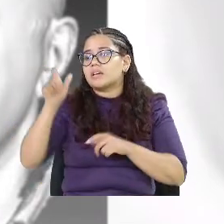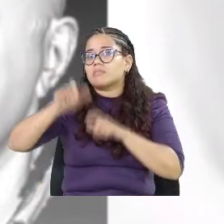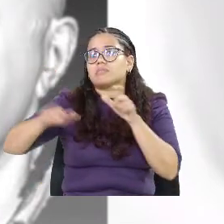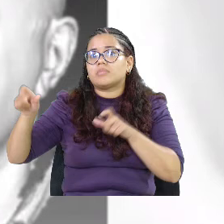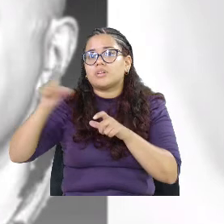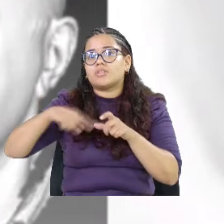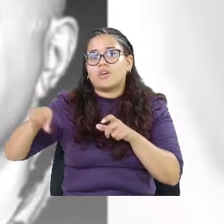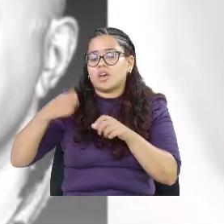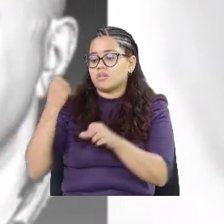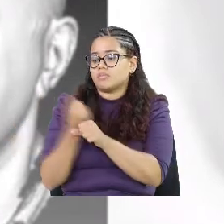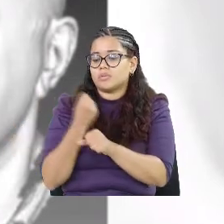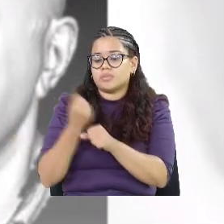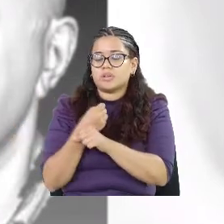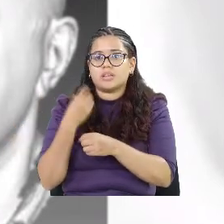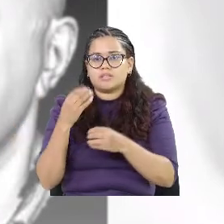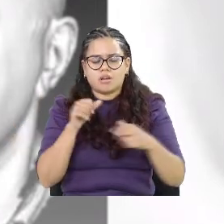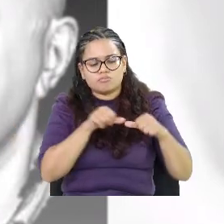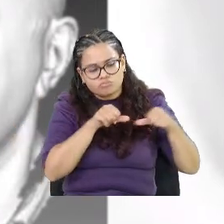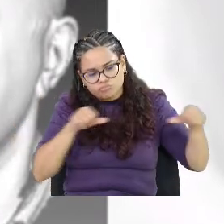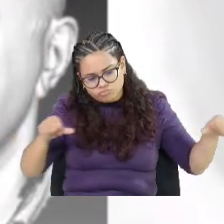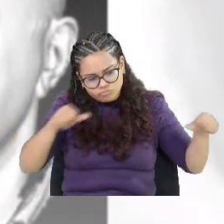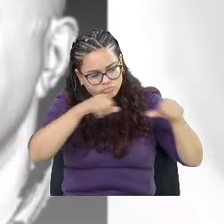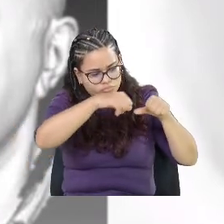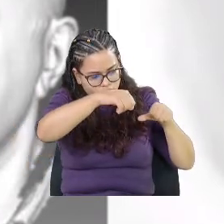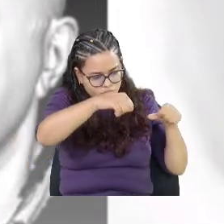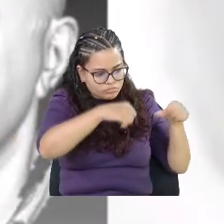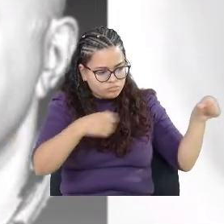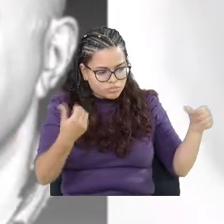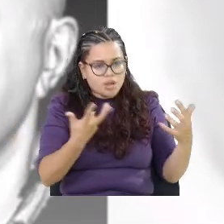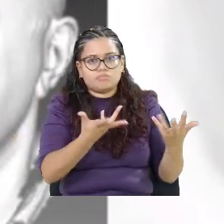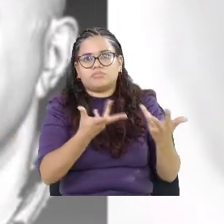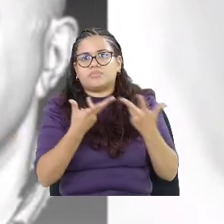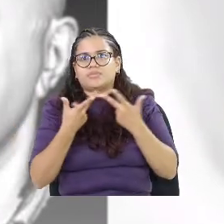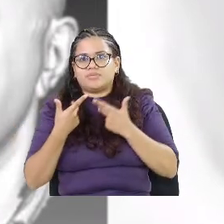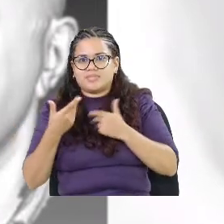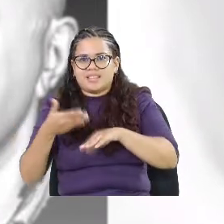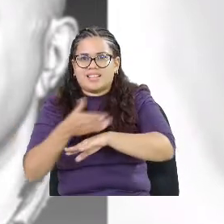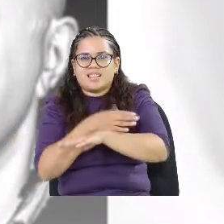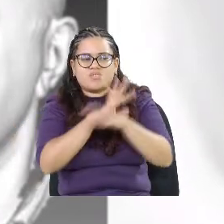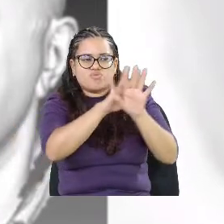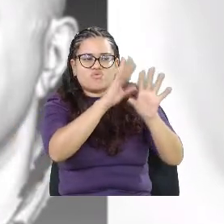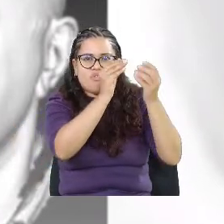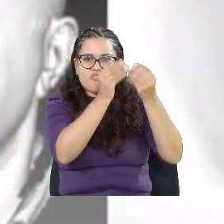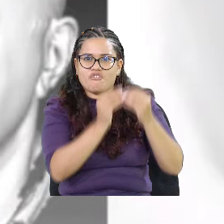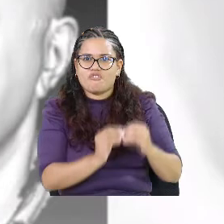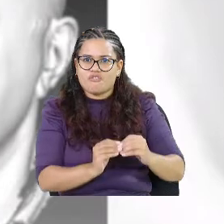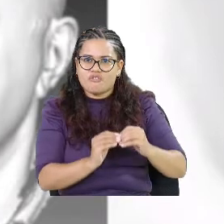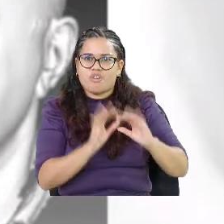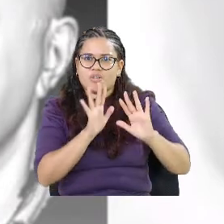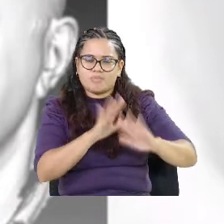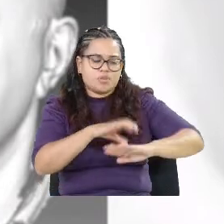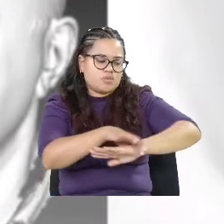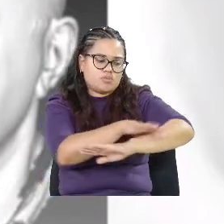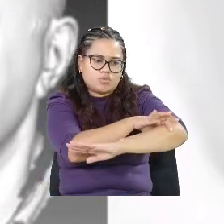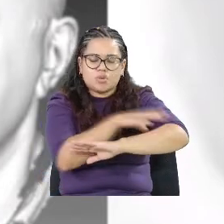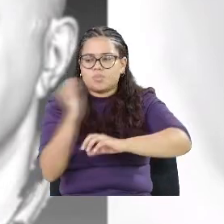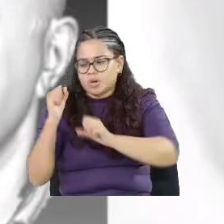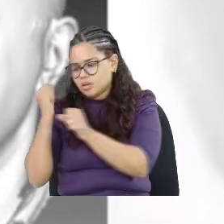órtesis pues puedan tener esa información antropomórfica del paciente y la puedan